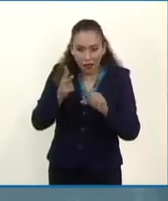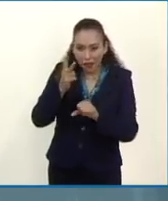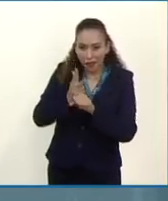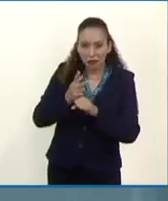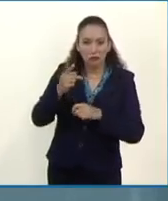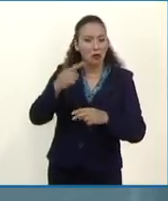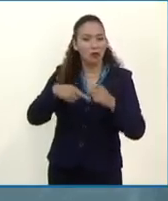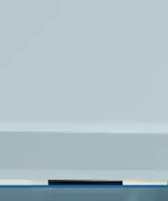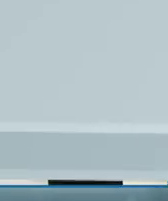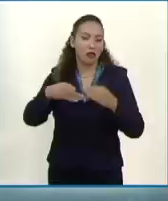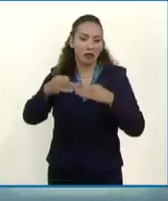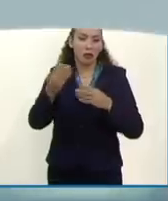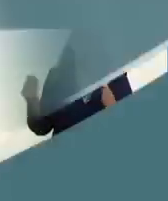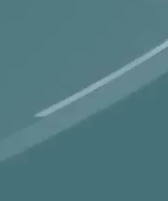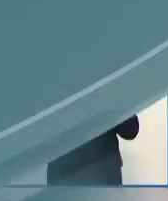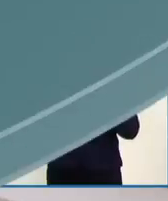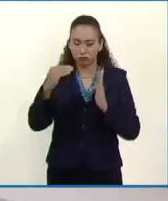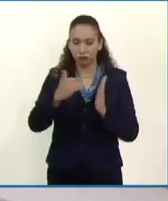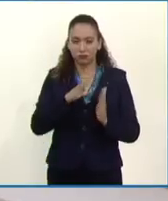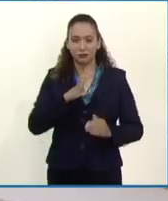tema.